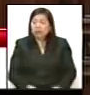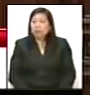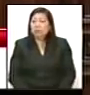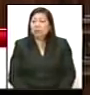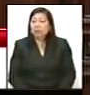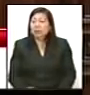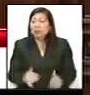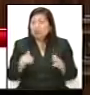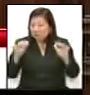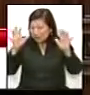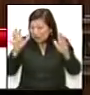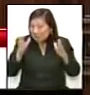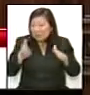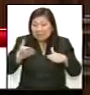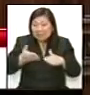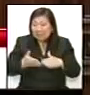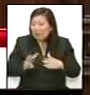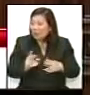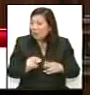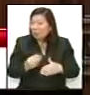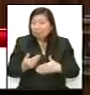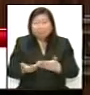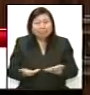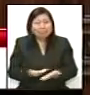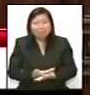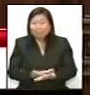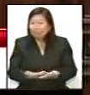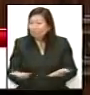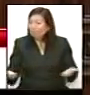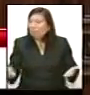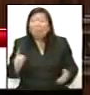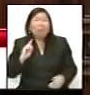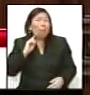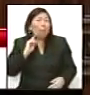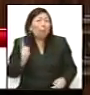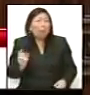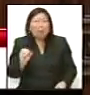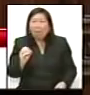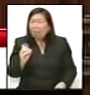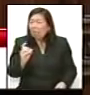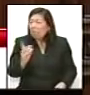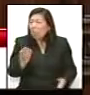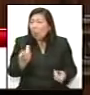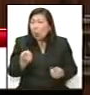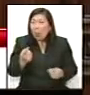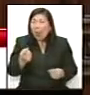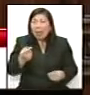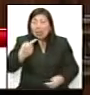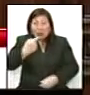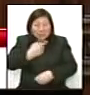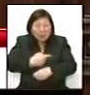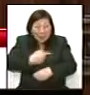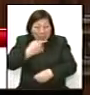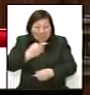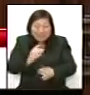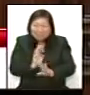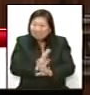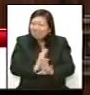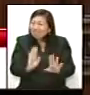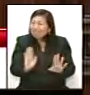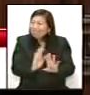venados. O sea, no genera. Pero eso no le interesó a Odebrecht al momento de hacer sus cálculos. ¿Por